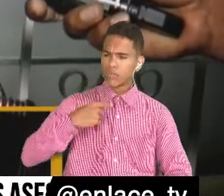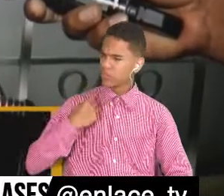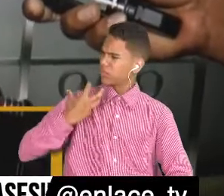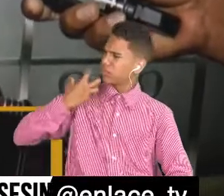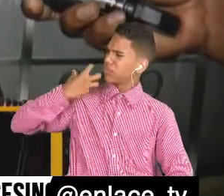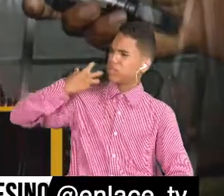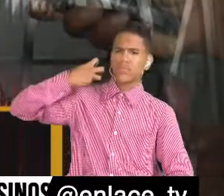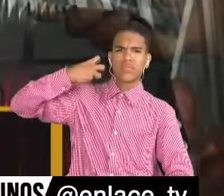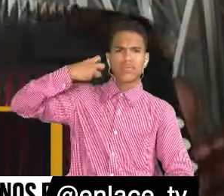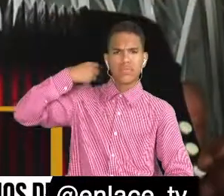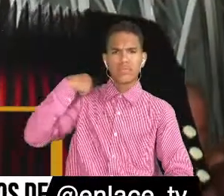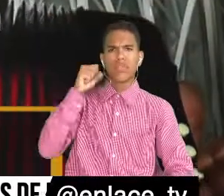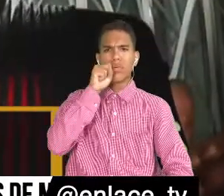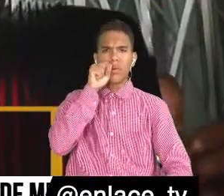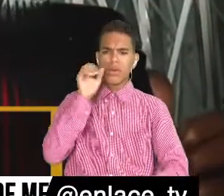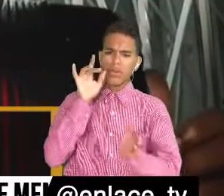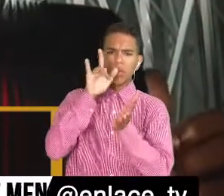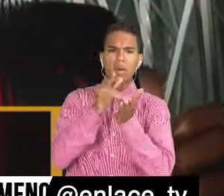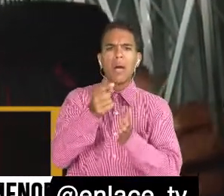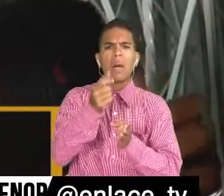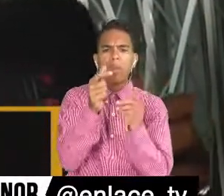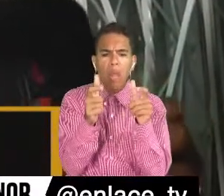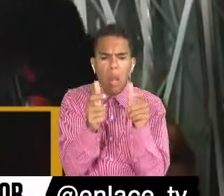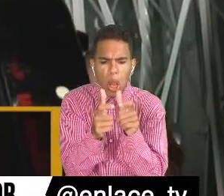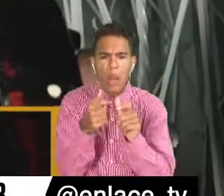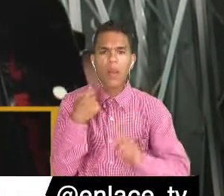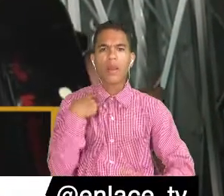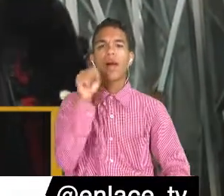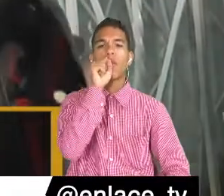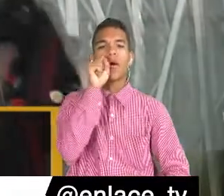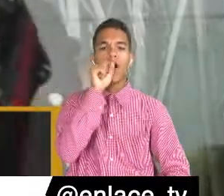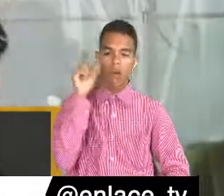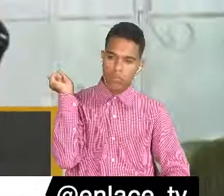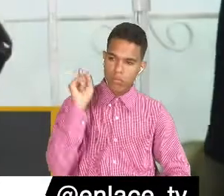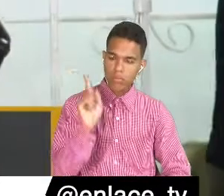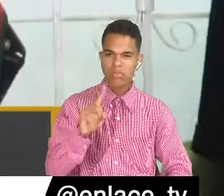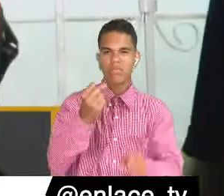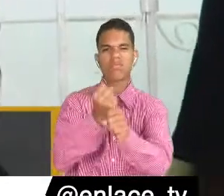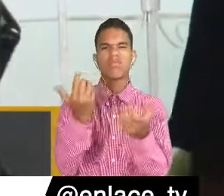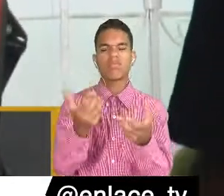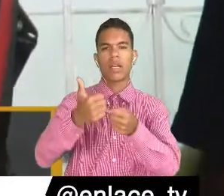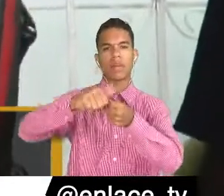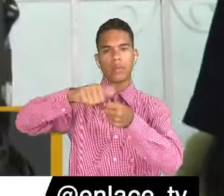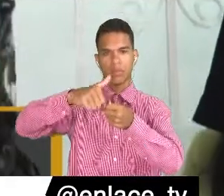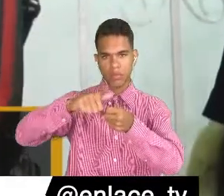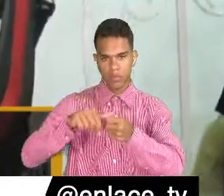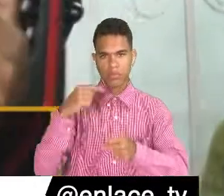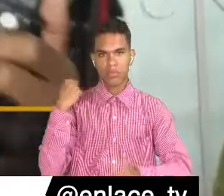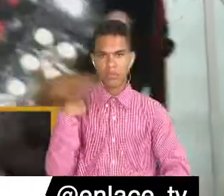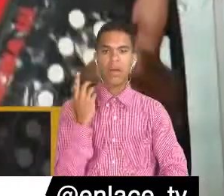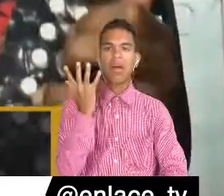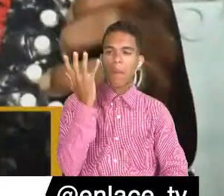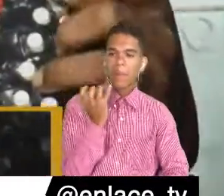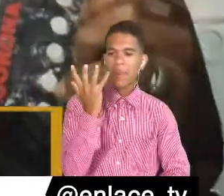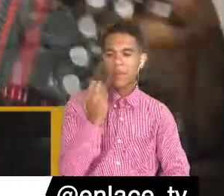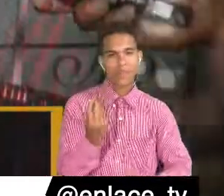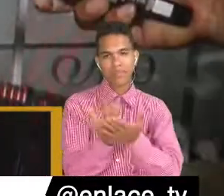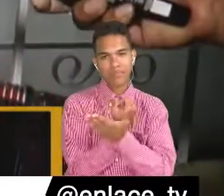en las camelias. Trabajó para Ecopetrol por más de 20 años. Hizo de todo en esa compañía, menos conseguir la pensión de jubilación.